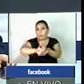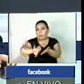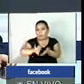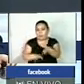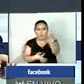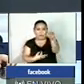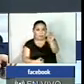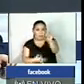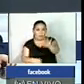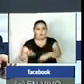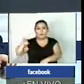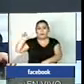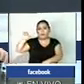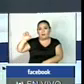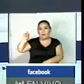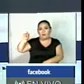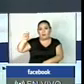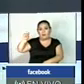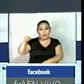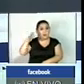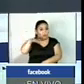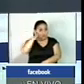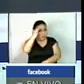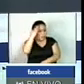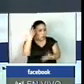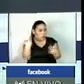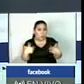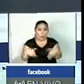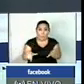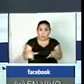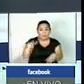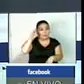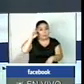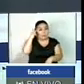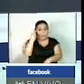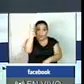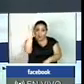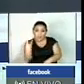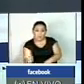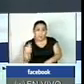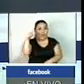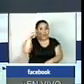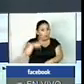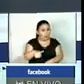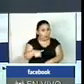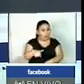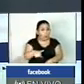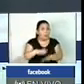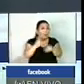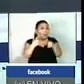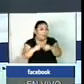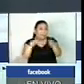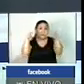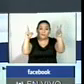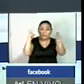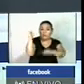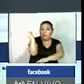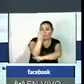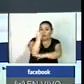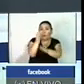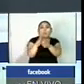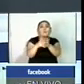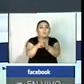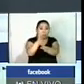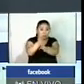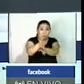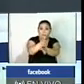impuesto sobre la renta. Recordemos que en un tiempo normal este hubiera sido el último día para hacer este movimiento pero en vista de la emergencia se ha pasado hasta